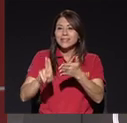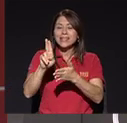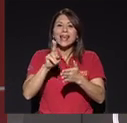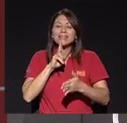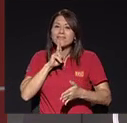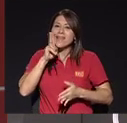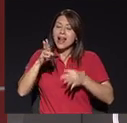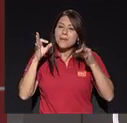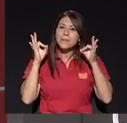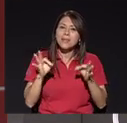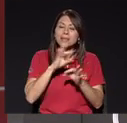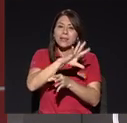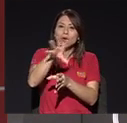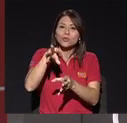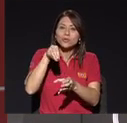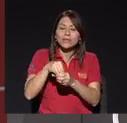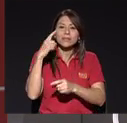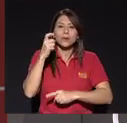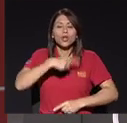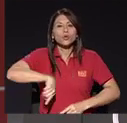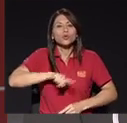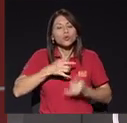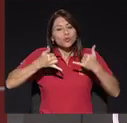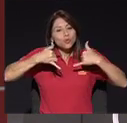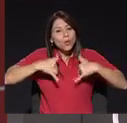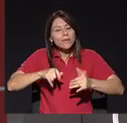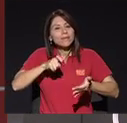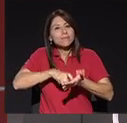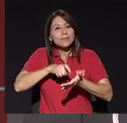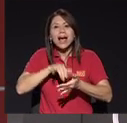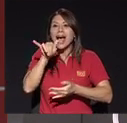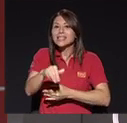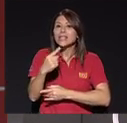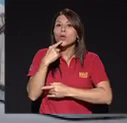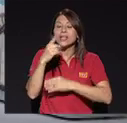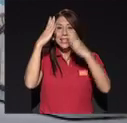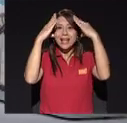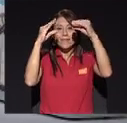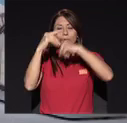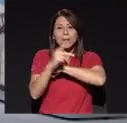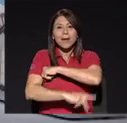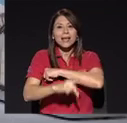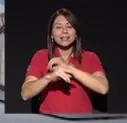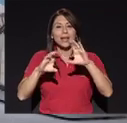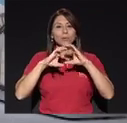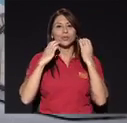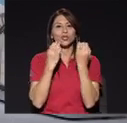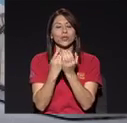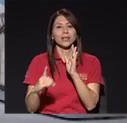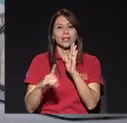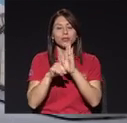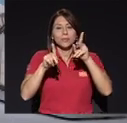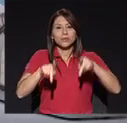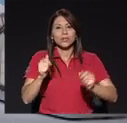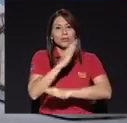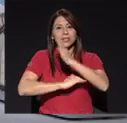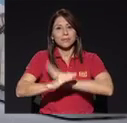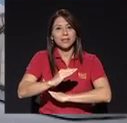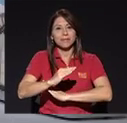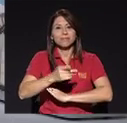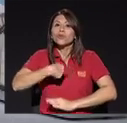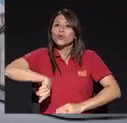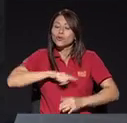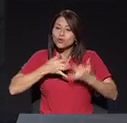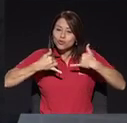universidades realmente inclusivas, porque estamos en deuda, y así lo dice el informe país de la Convención de los Derechos de las Personas con